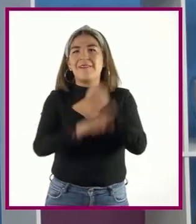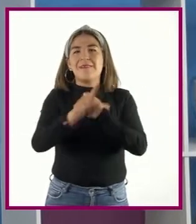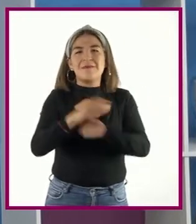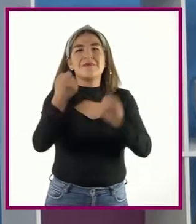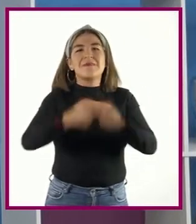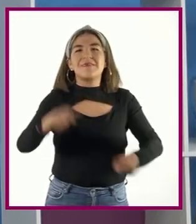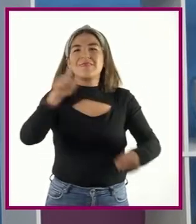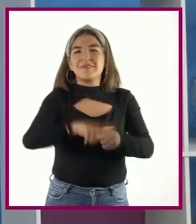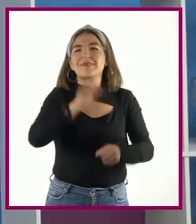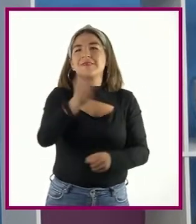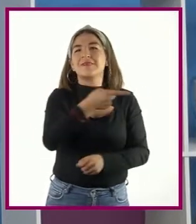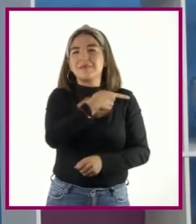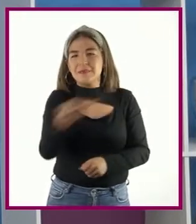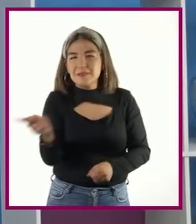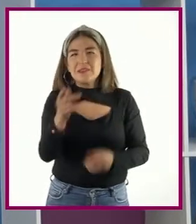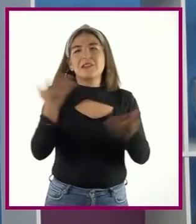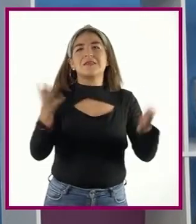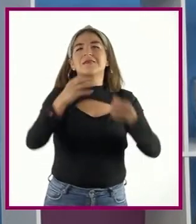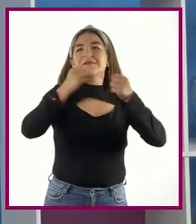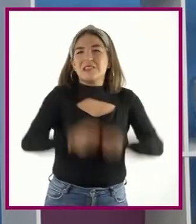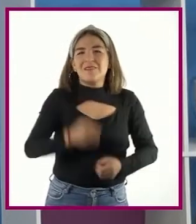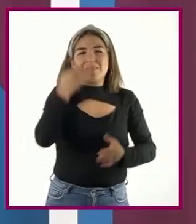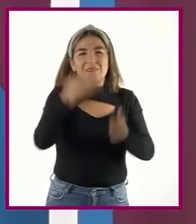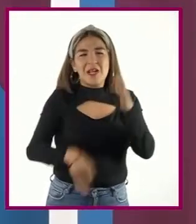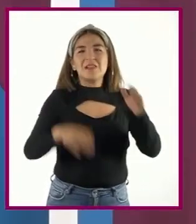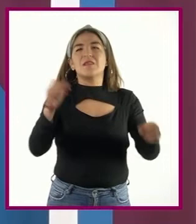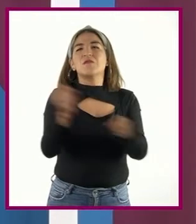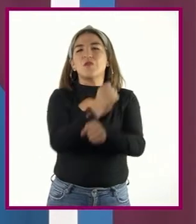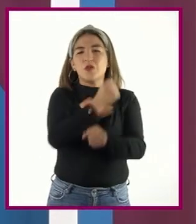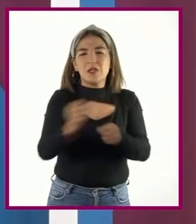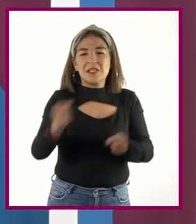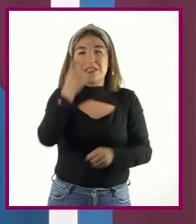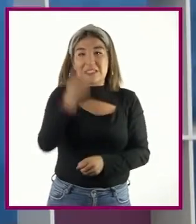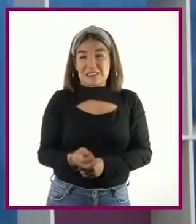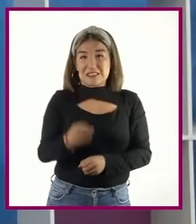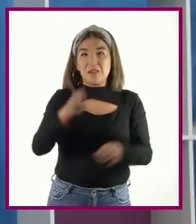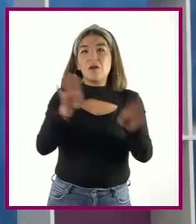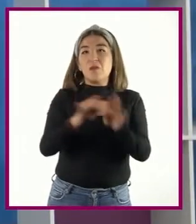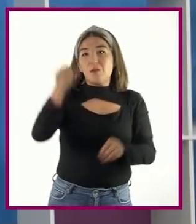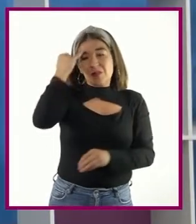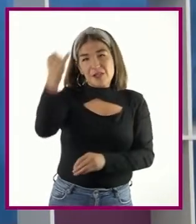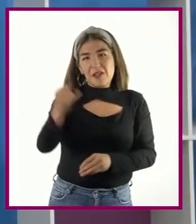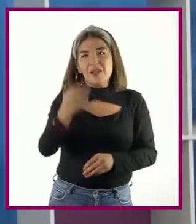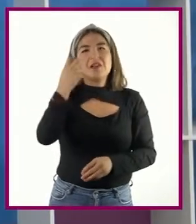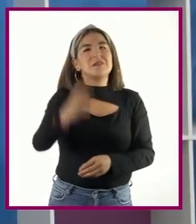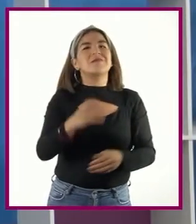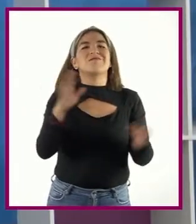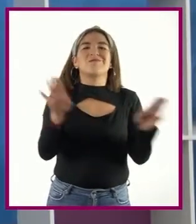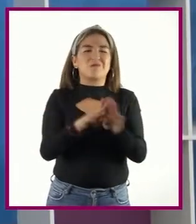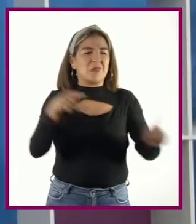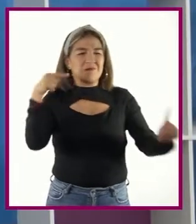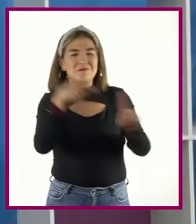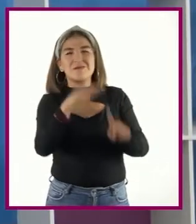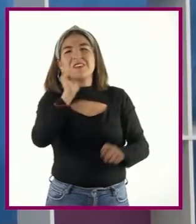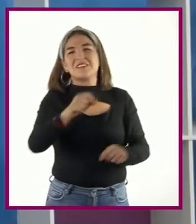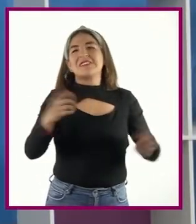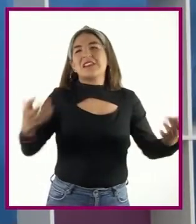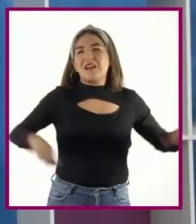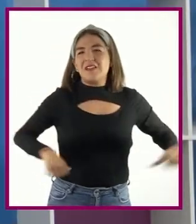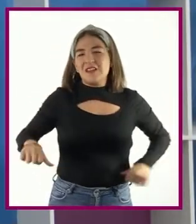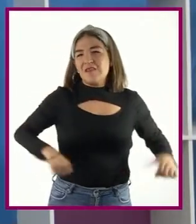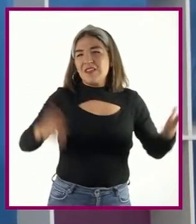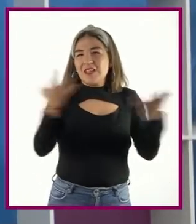sociales, como la pobreza, la inseguridad, la violencia. Bajo esta postura, se termina criminalizando la actividad